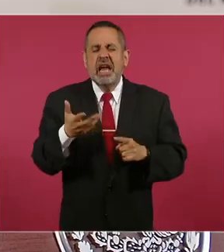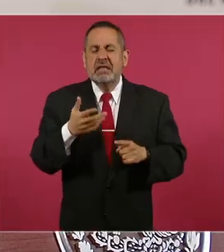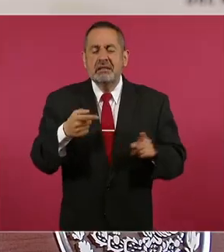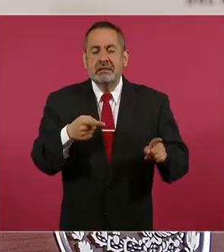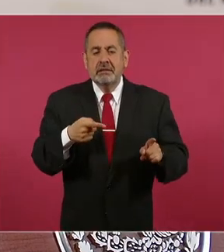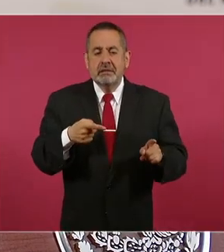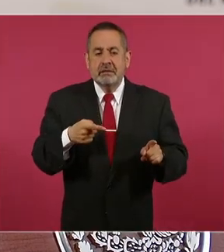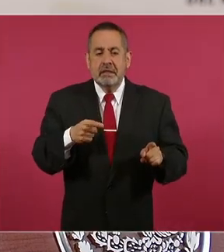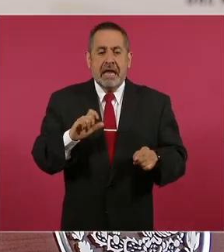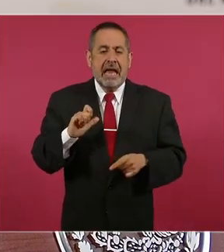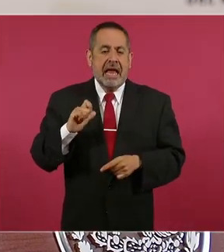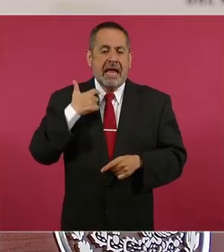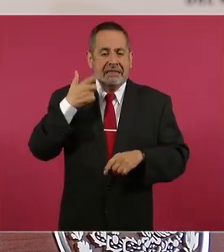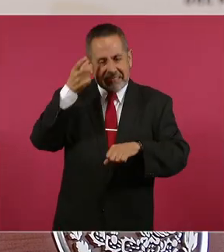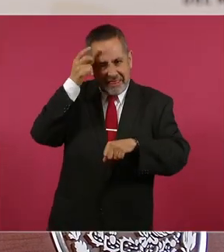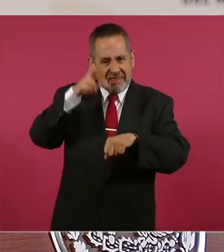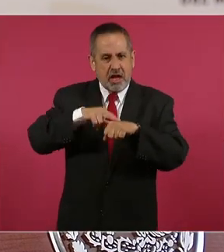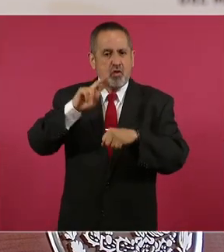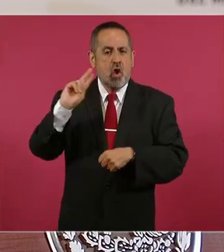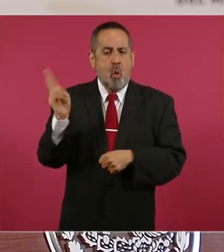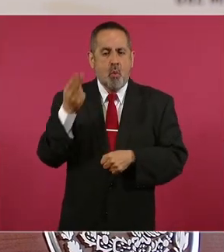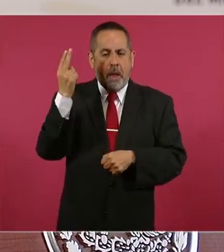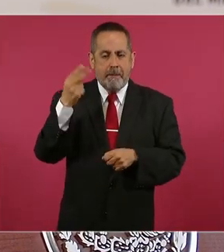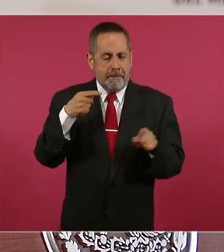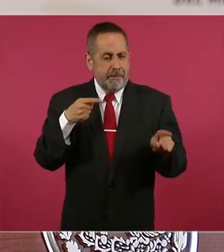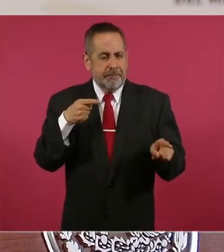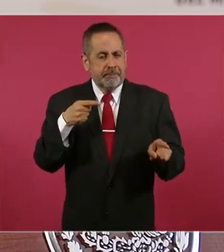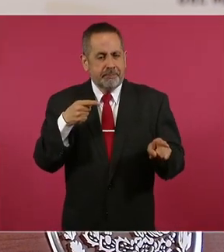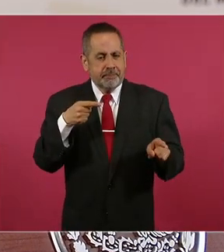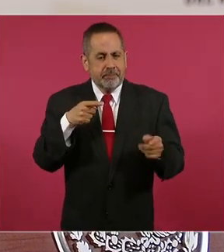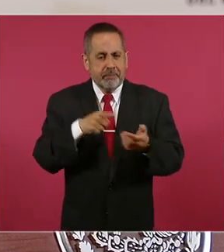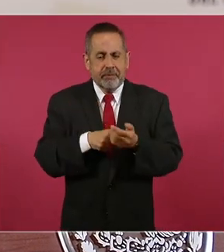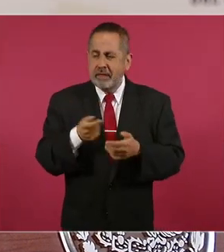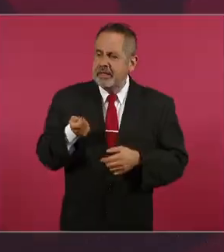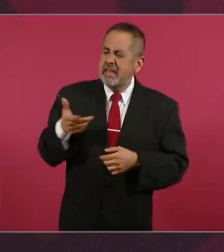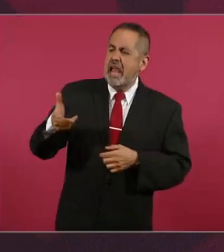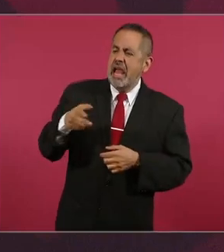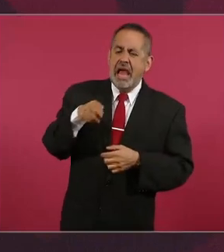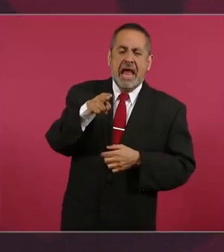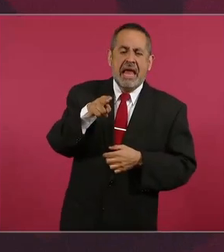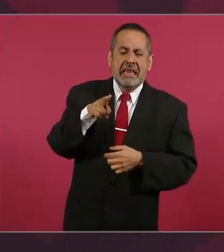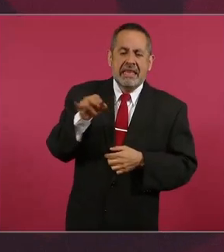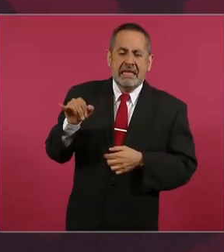un exrector de la UNAM, lo de Nini,